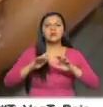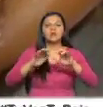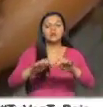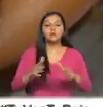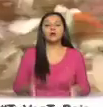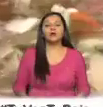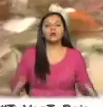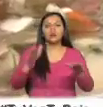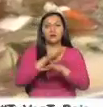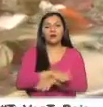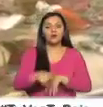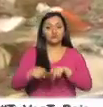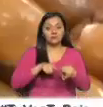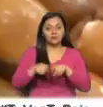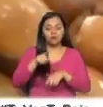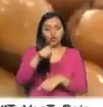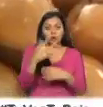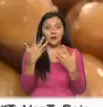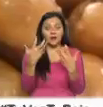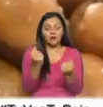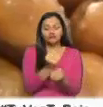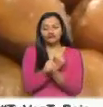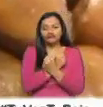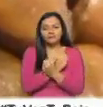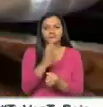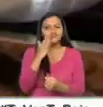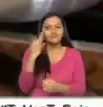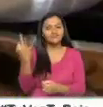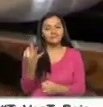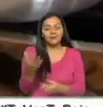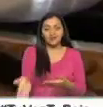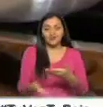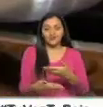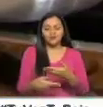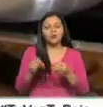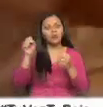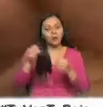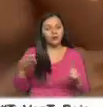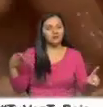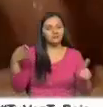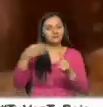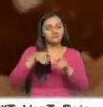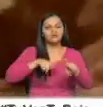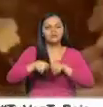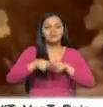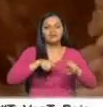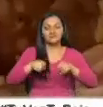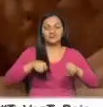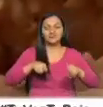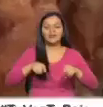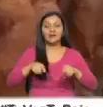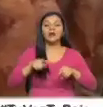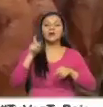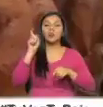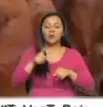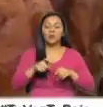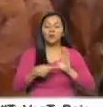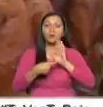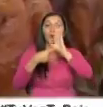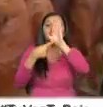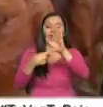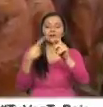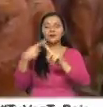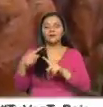de Otavalo. Si usted es amante de este delicioso plato, no puede perderse este campeonato, que sin duda posiciona la